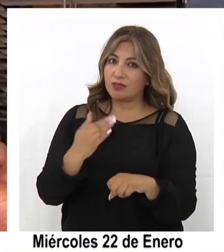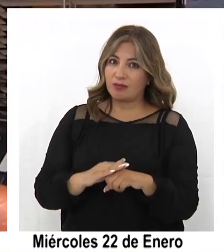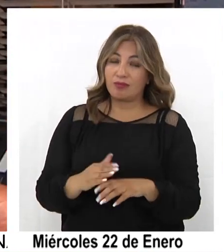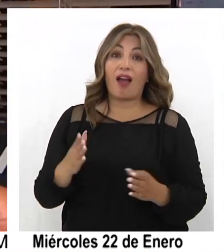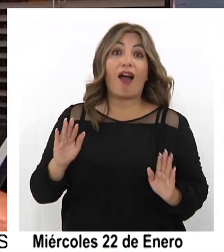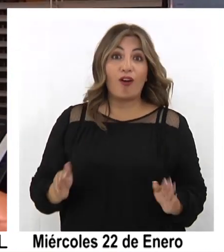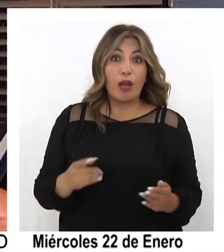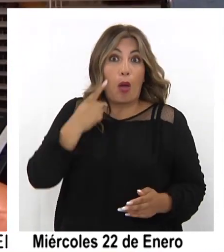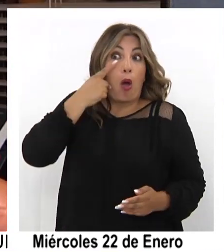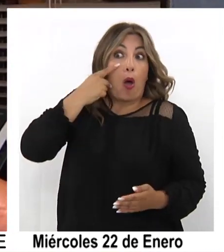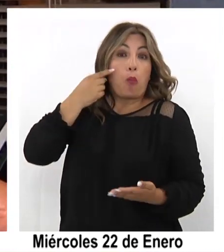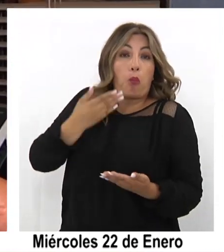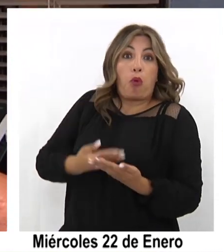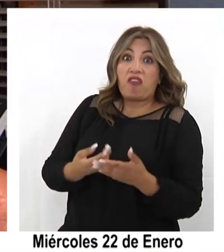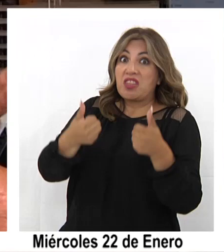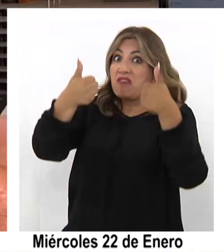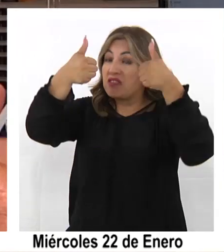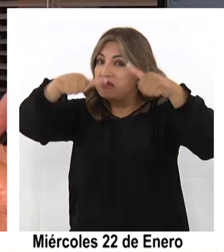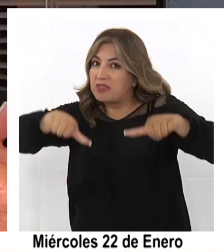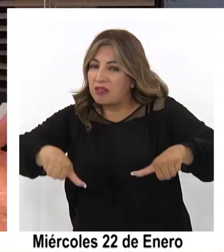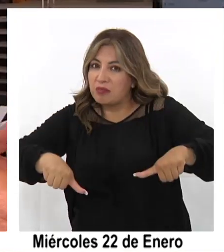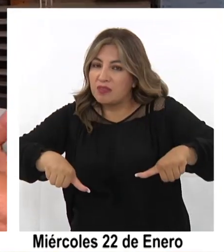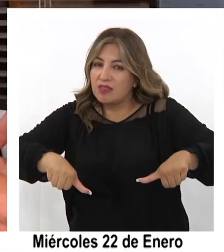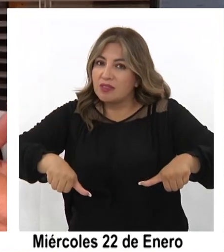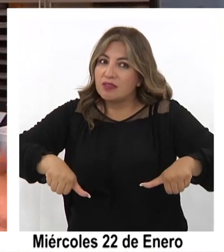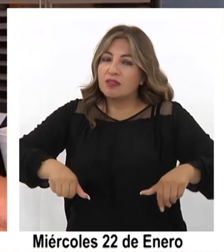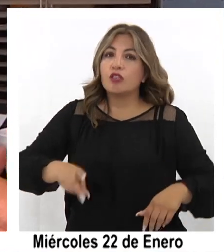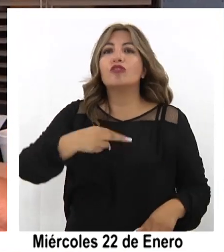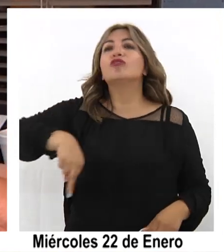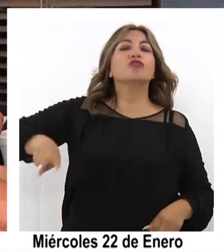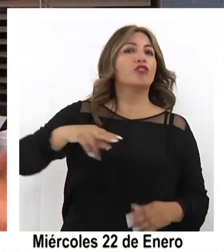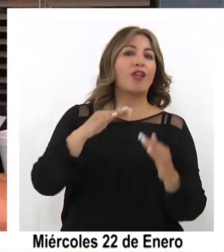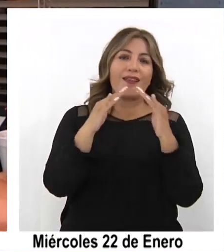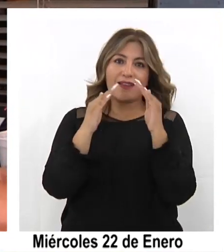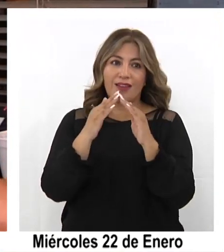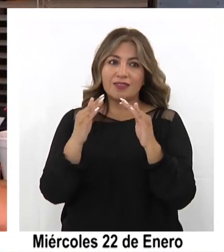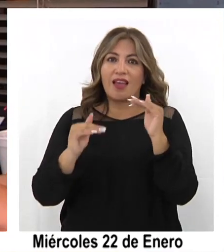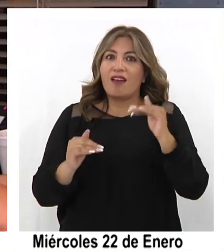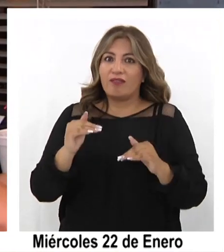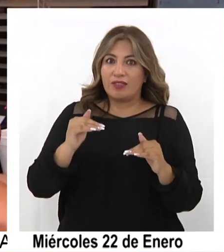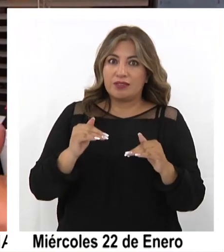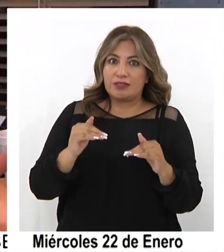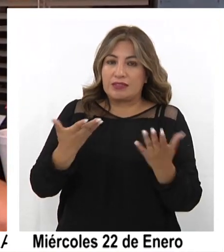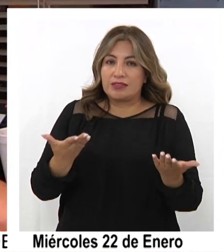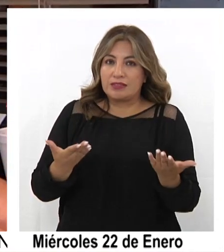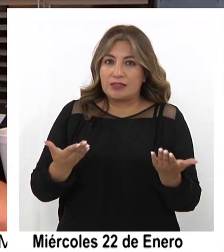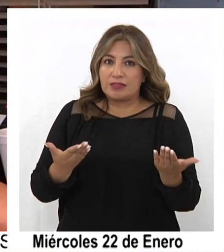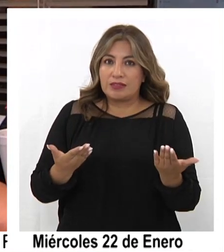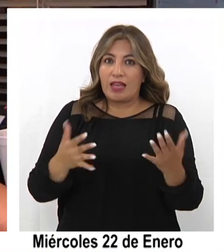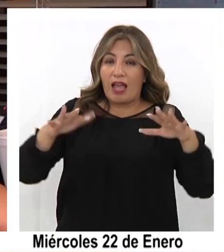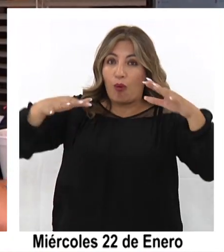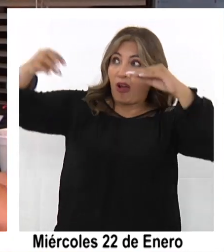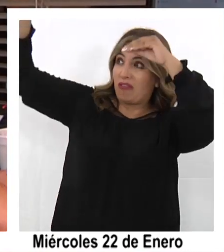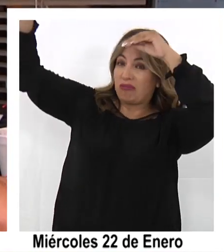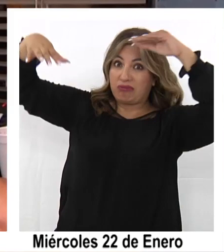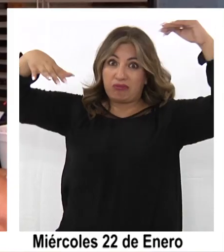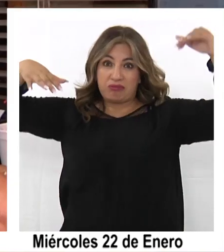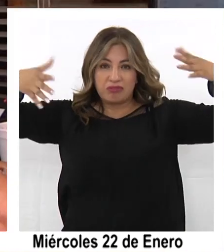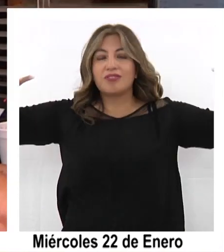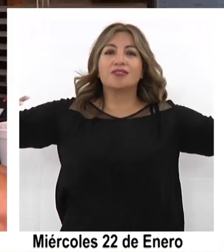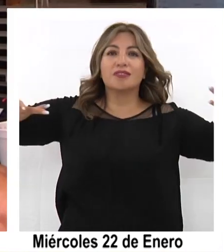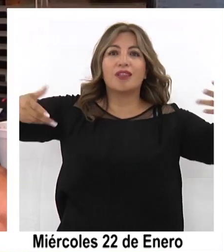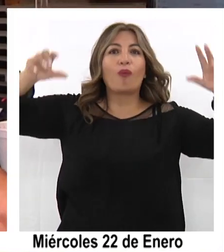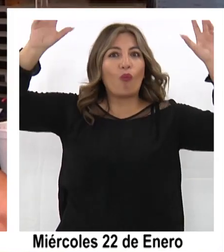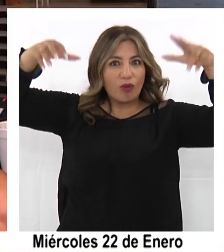pasado y que ahora se va a poner a prueba. Pero siempre quedan cosas pendientes en todas las casas, incluso a nosotros acá nos pasa que de repente se nos puede pasar algo y a todos